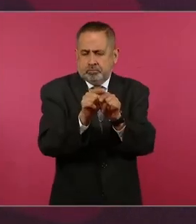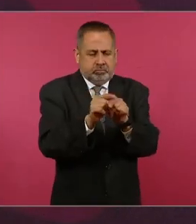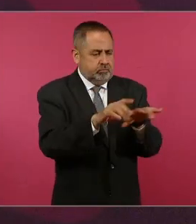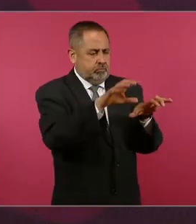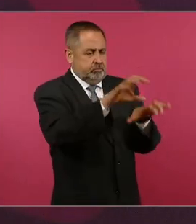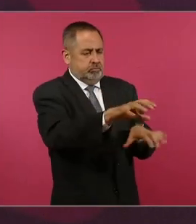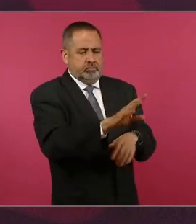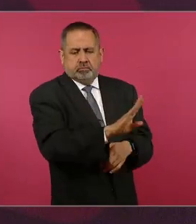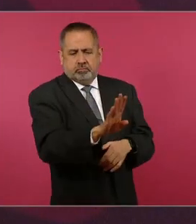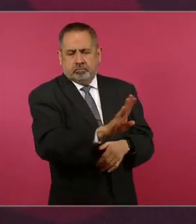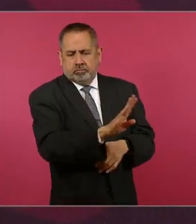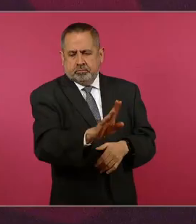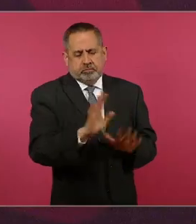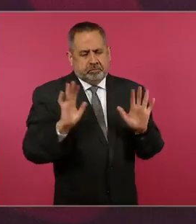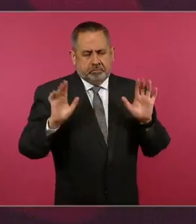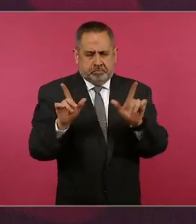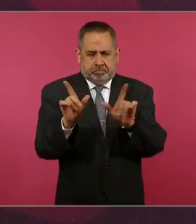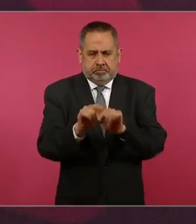no